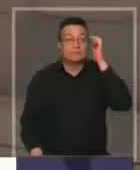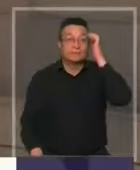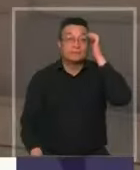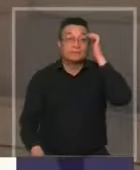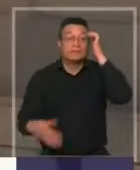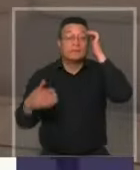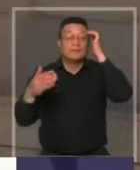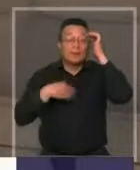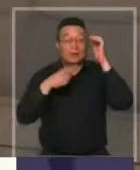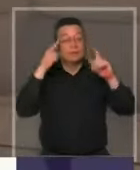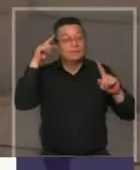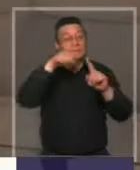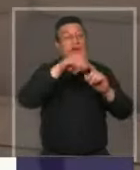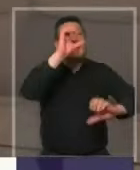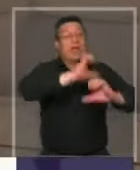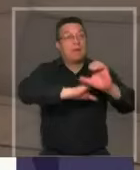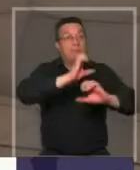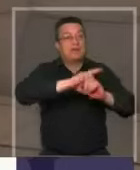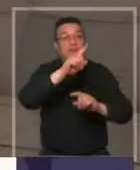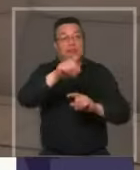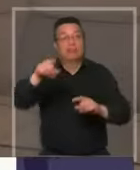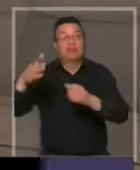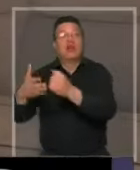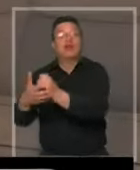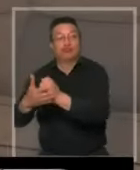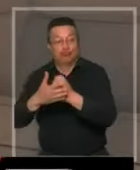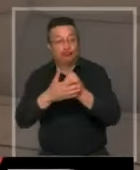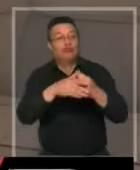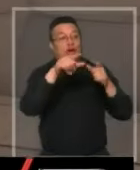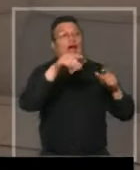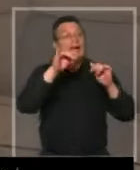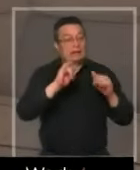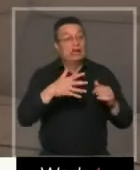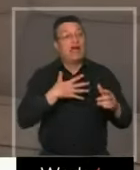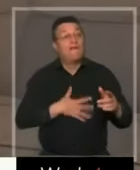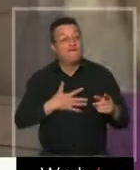Dirigido hacia las empresas, hacia todos los colaboradores que buscan de pronto